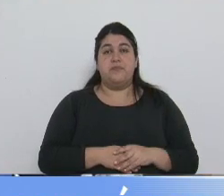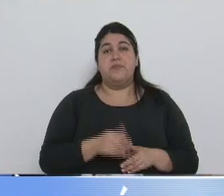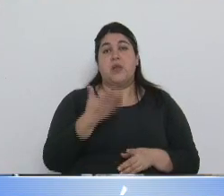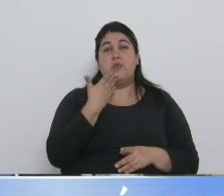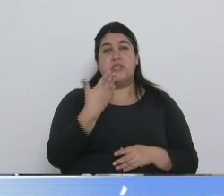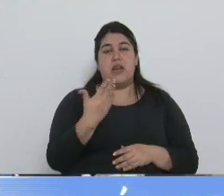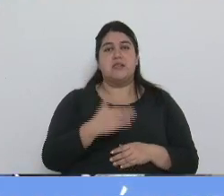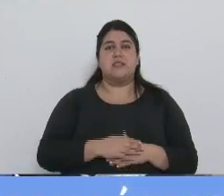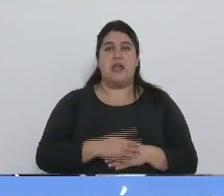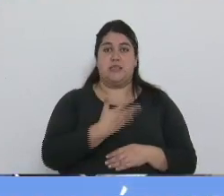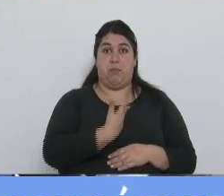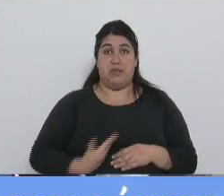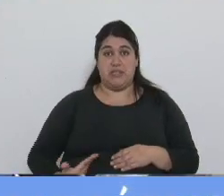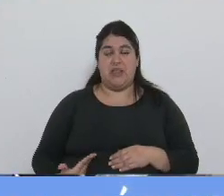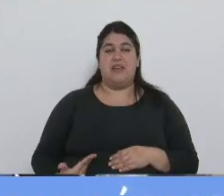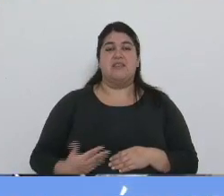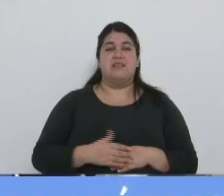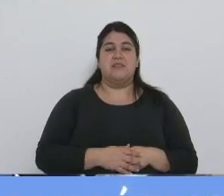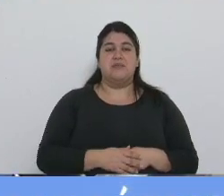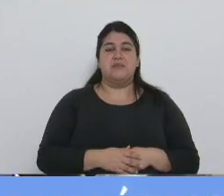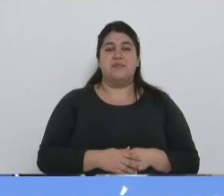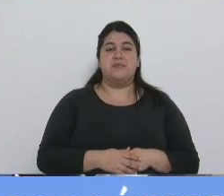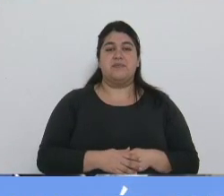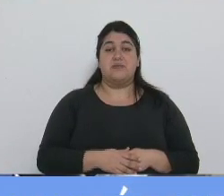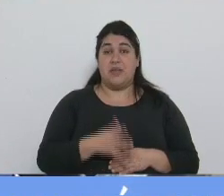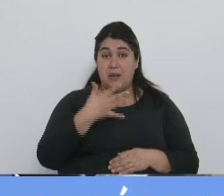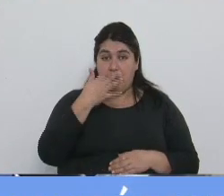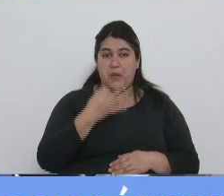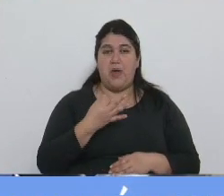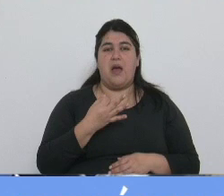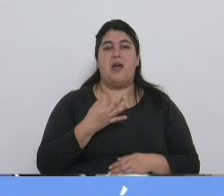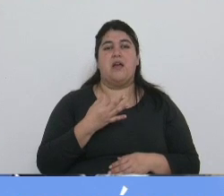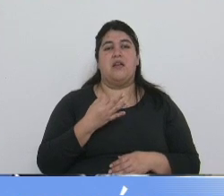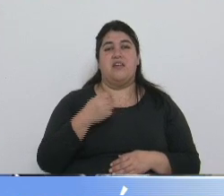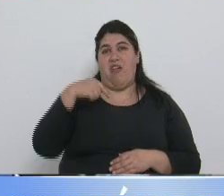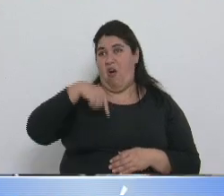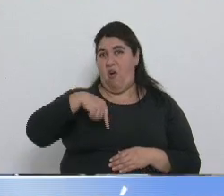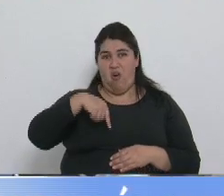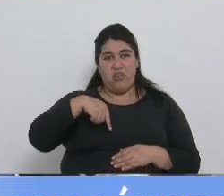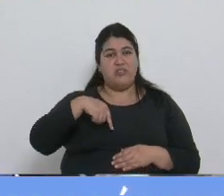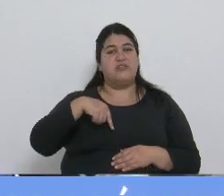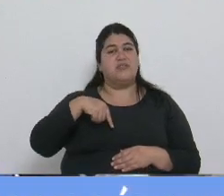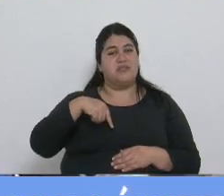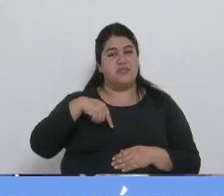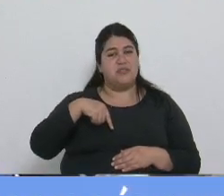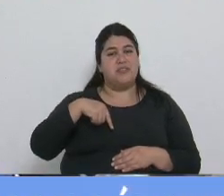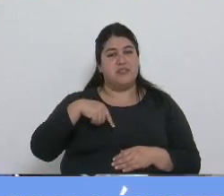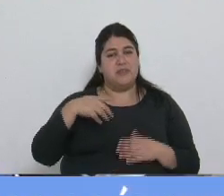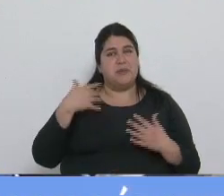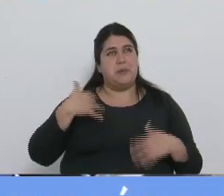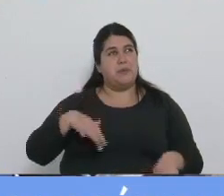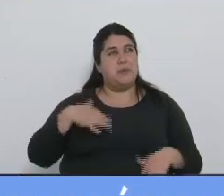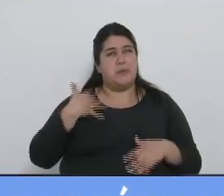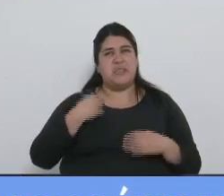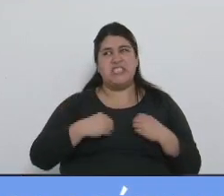Gracias, presidente, señora presidente. La verdad que la jornada de hoy se vive a